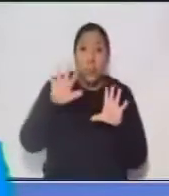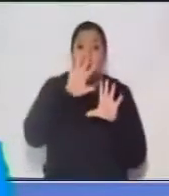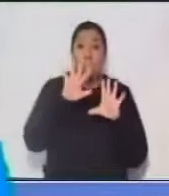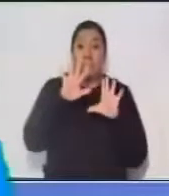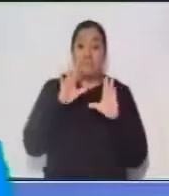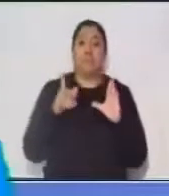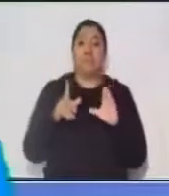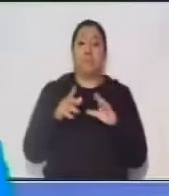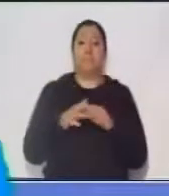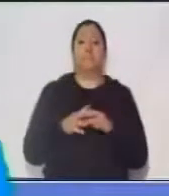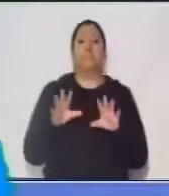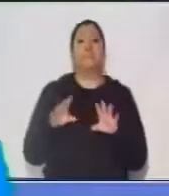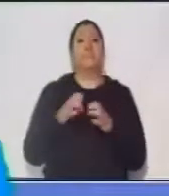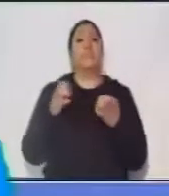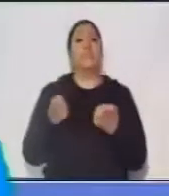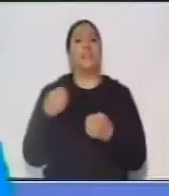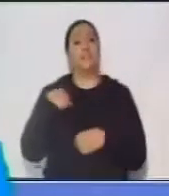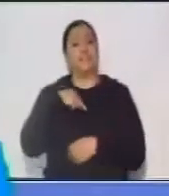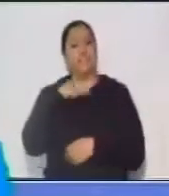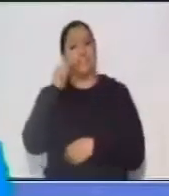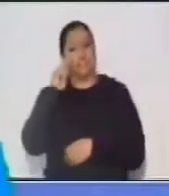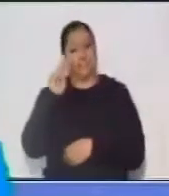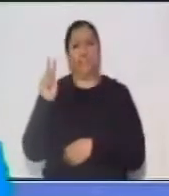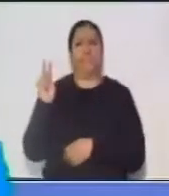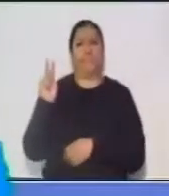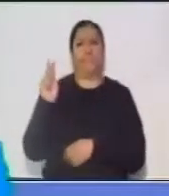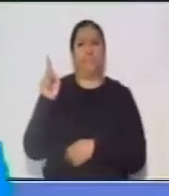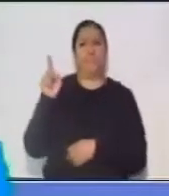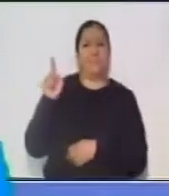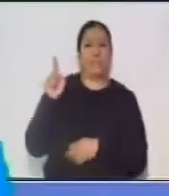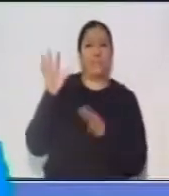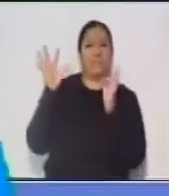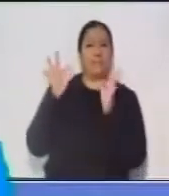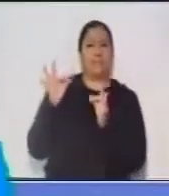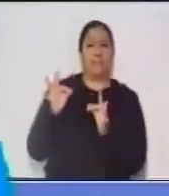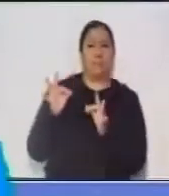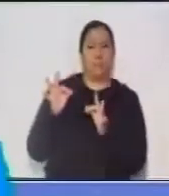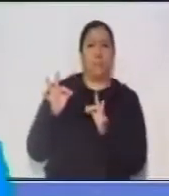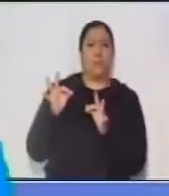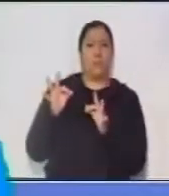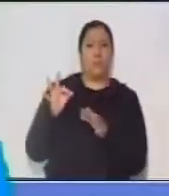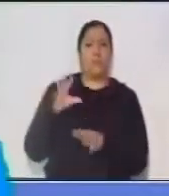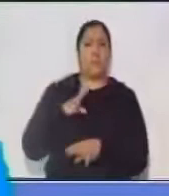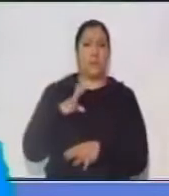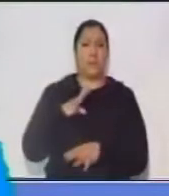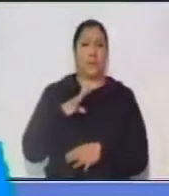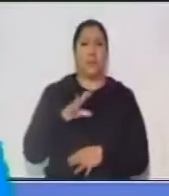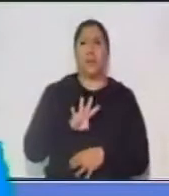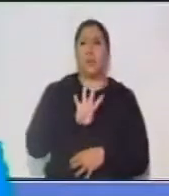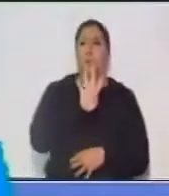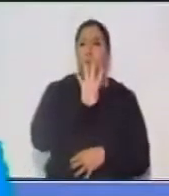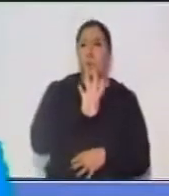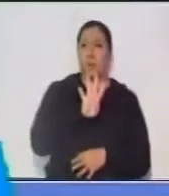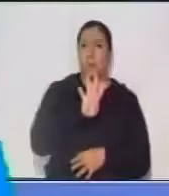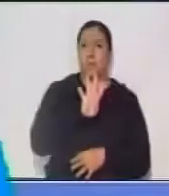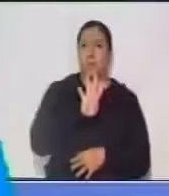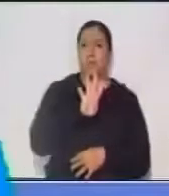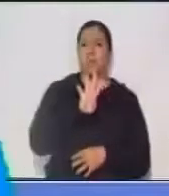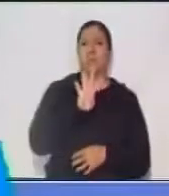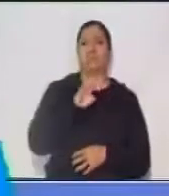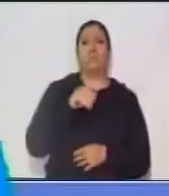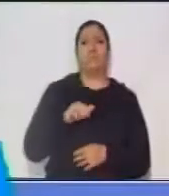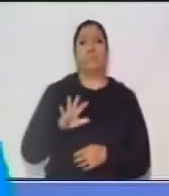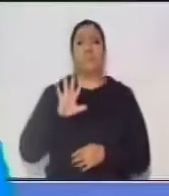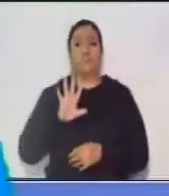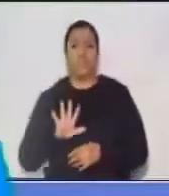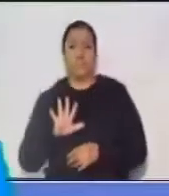Entonces, vemos que la superficie de esta figura tiene 4, 5,